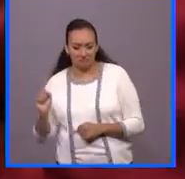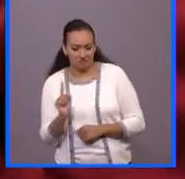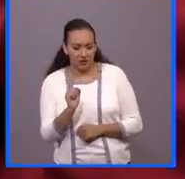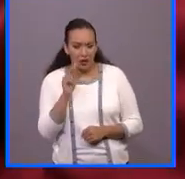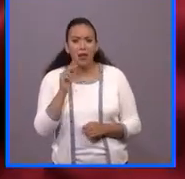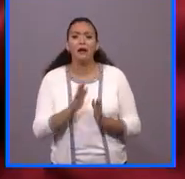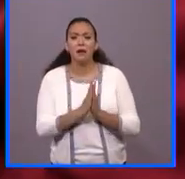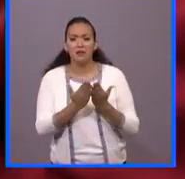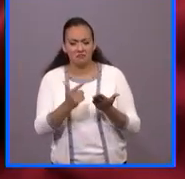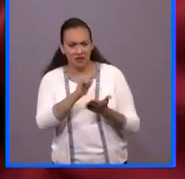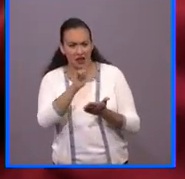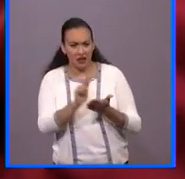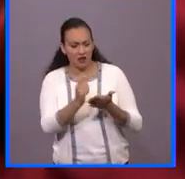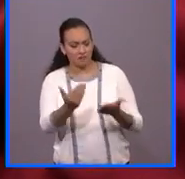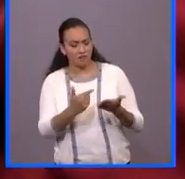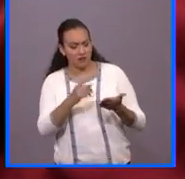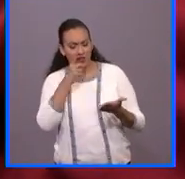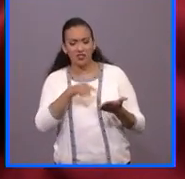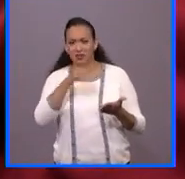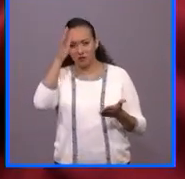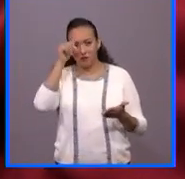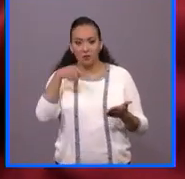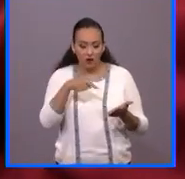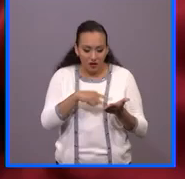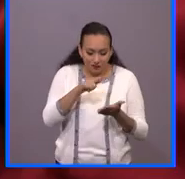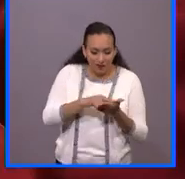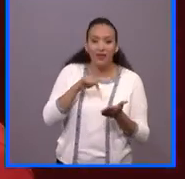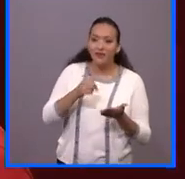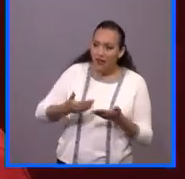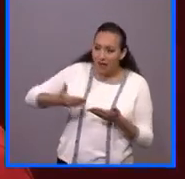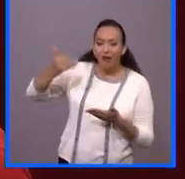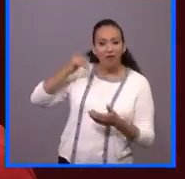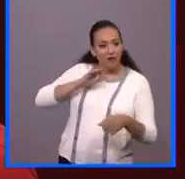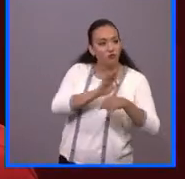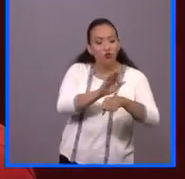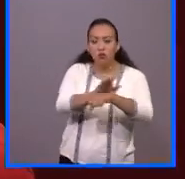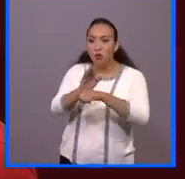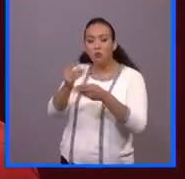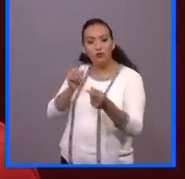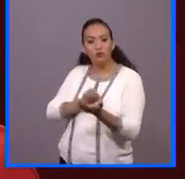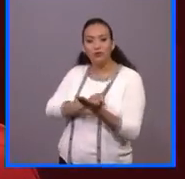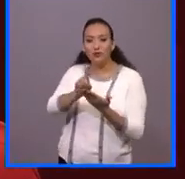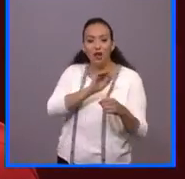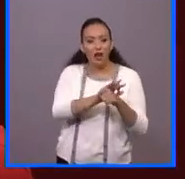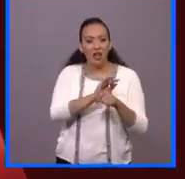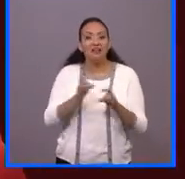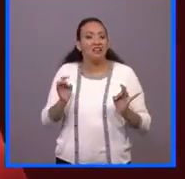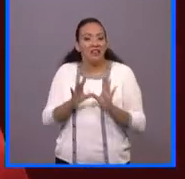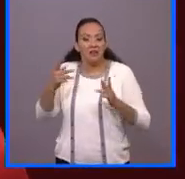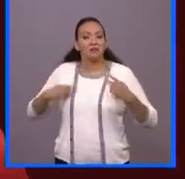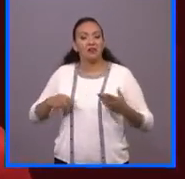todo con el desarrollo de los derechos humanos. La Corte, al menos en ciertos derechos, ha sido bastante protectora, ha hecho